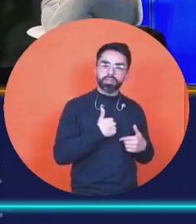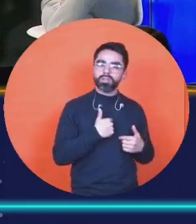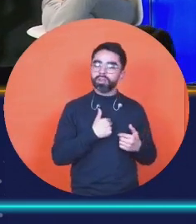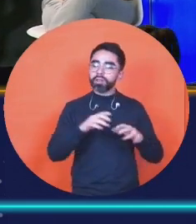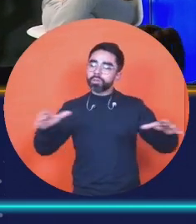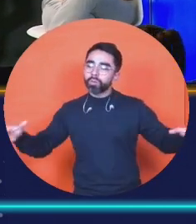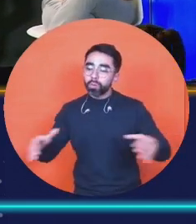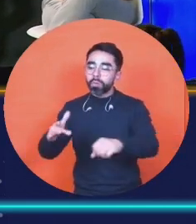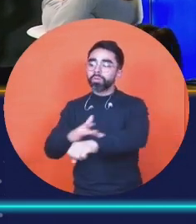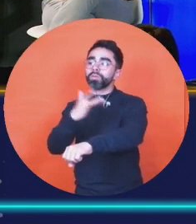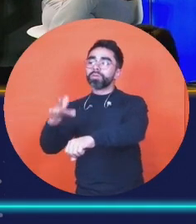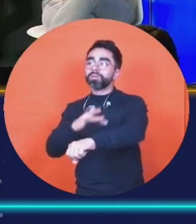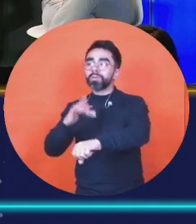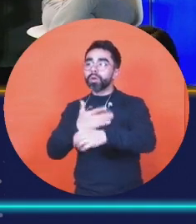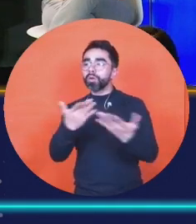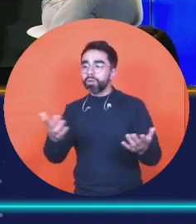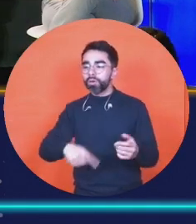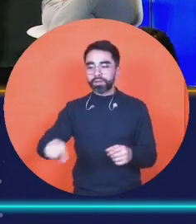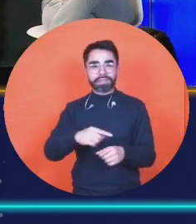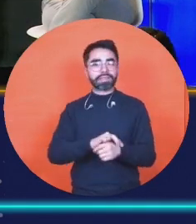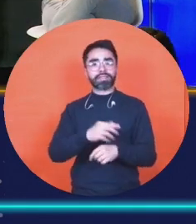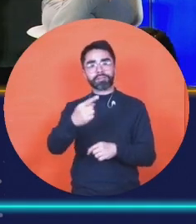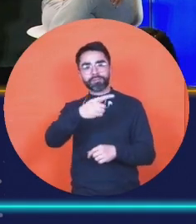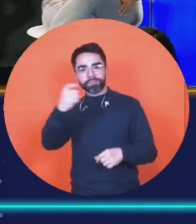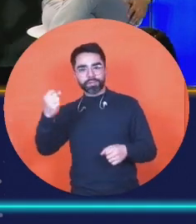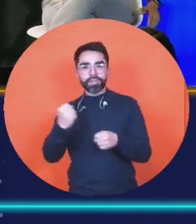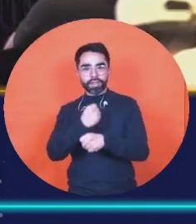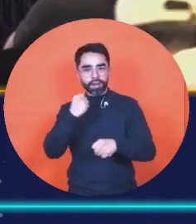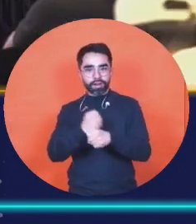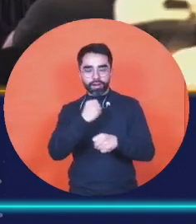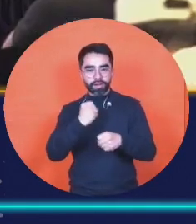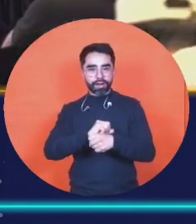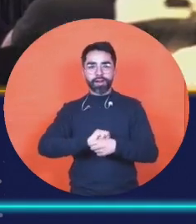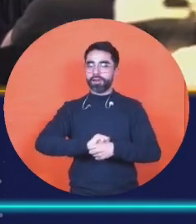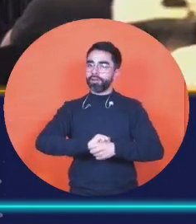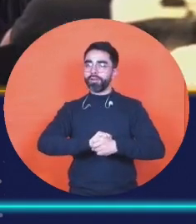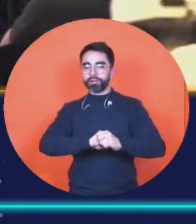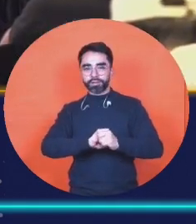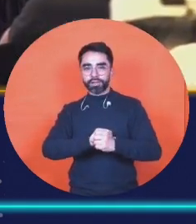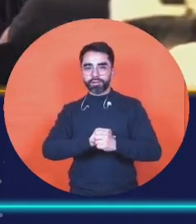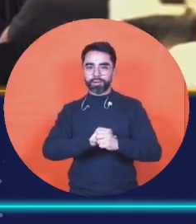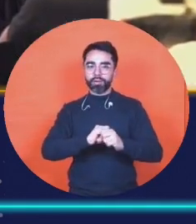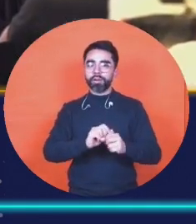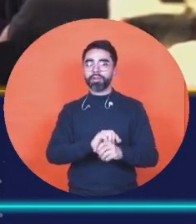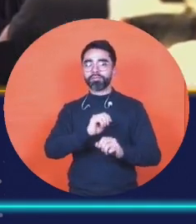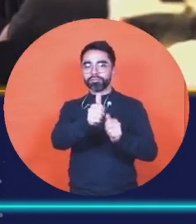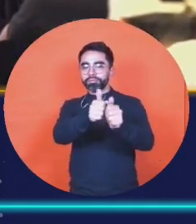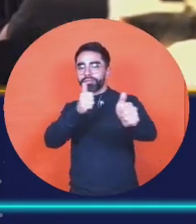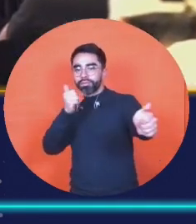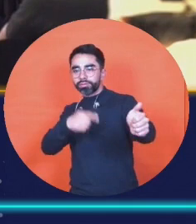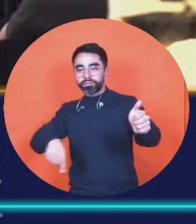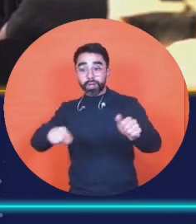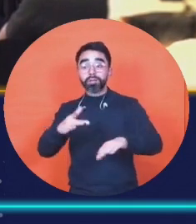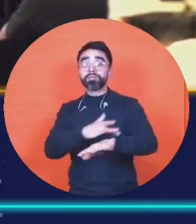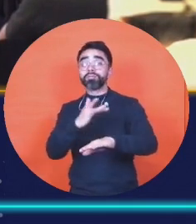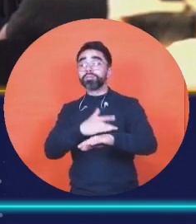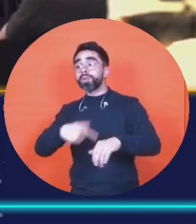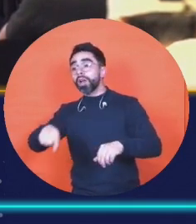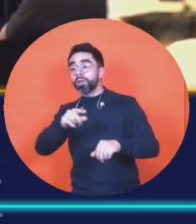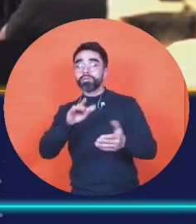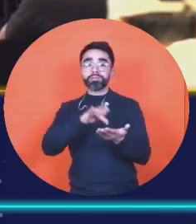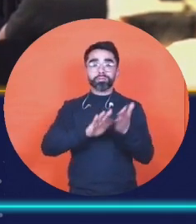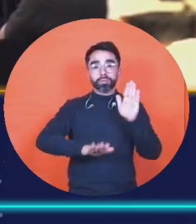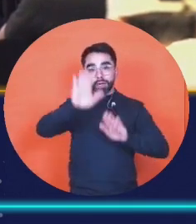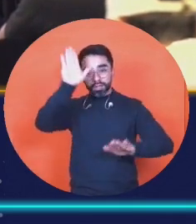equipo que es 100% de trabajo remoto a que se abran más, a que participen más y sobre todo que participen fuera de lo que